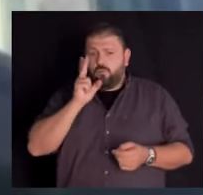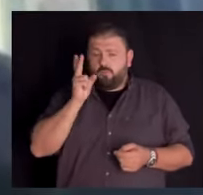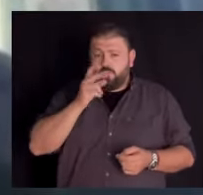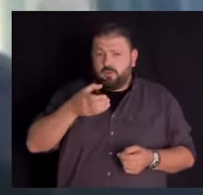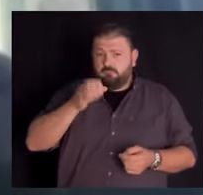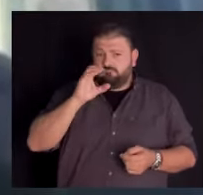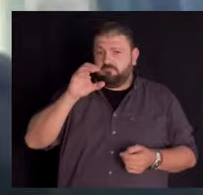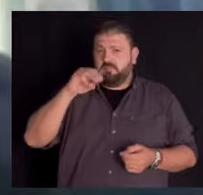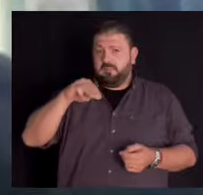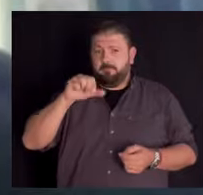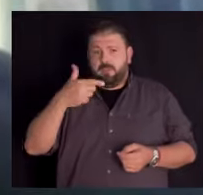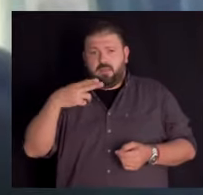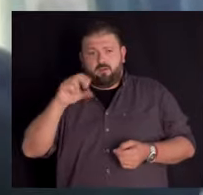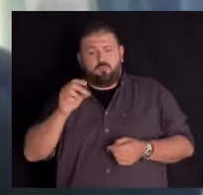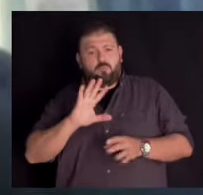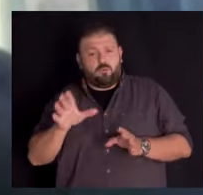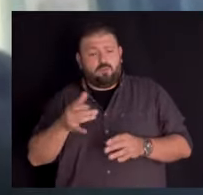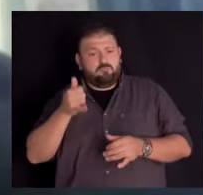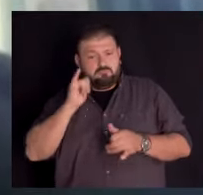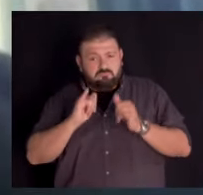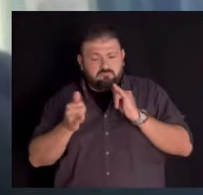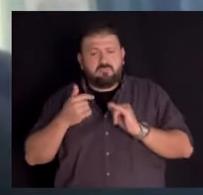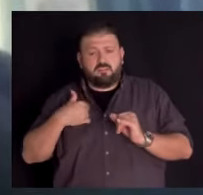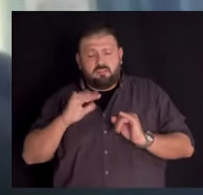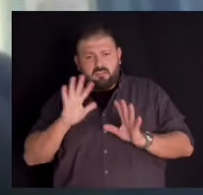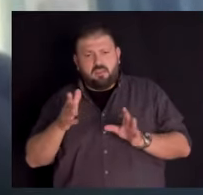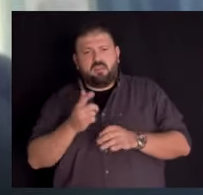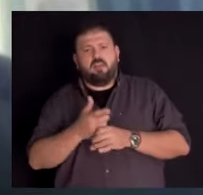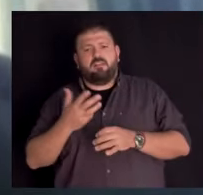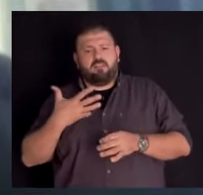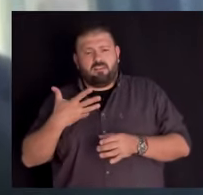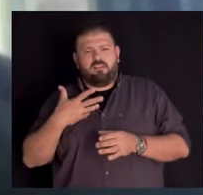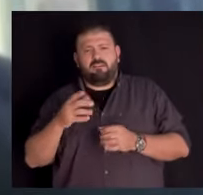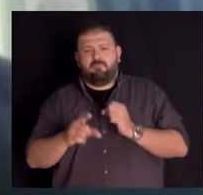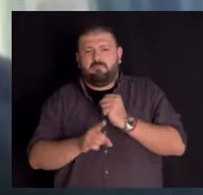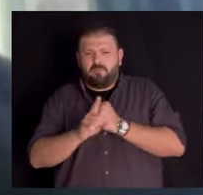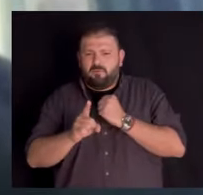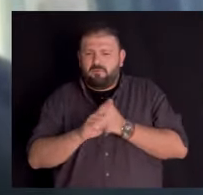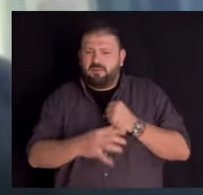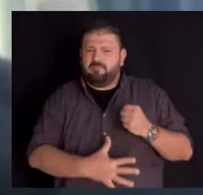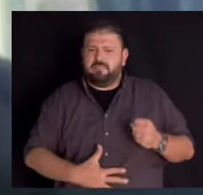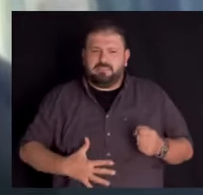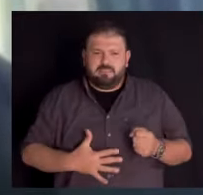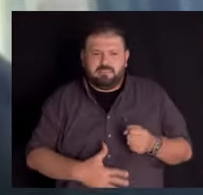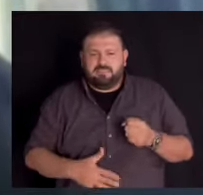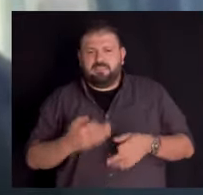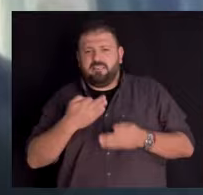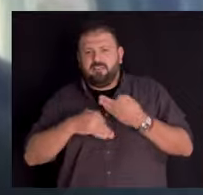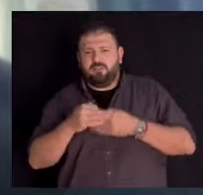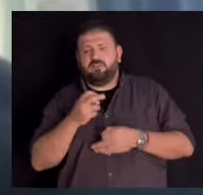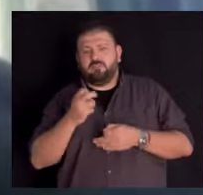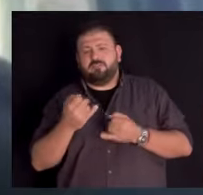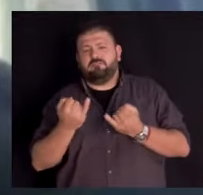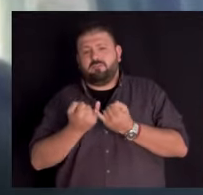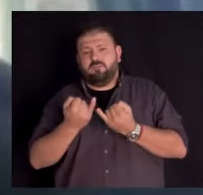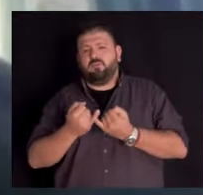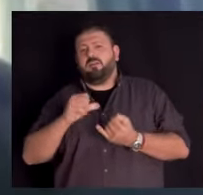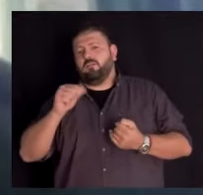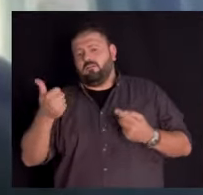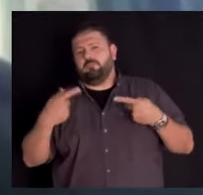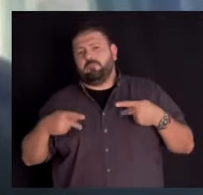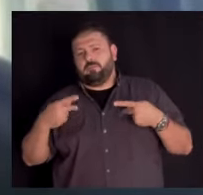oportunidad, en el momento preciso, que yo ya llevaba años tratando de corregir mi problema digestivo por medio de un paciente que es nuestro